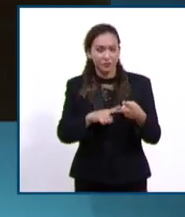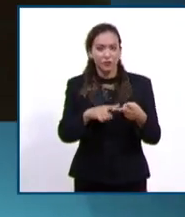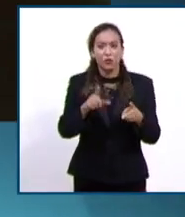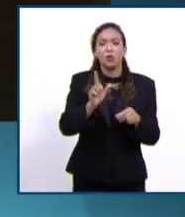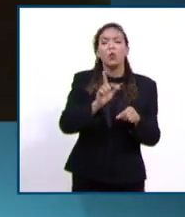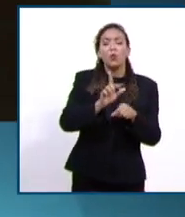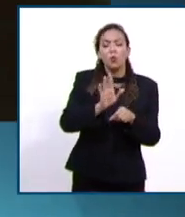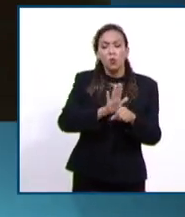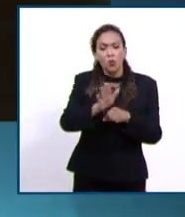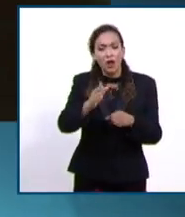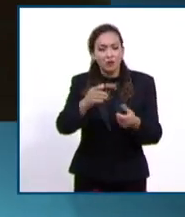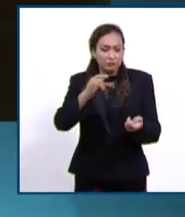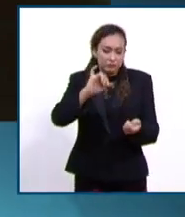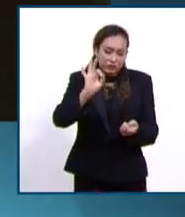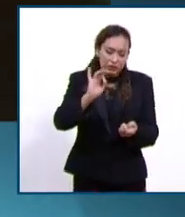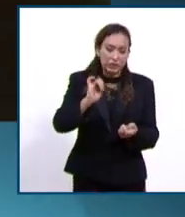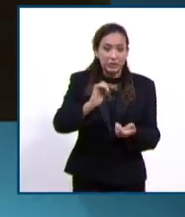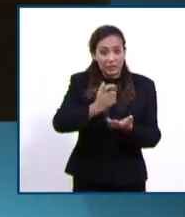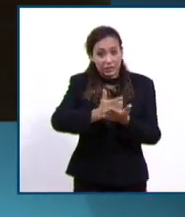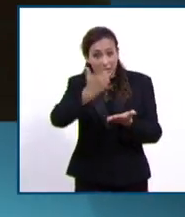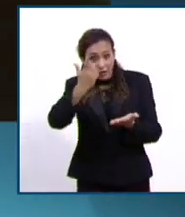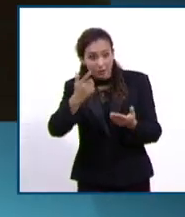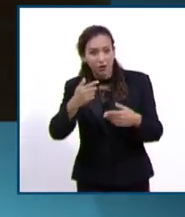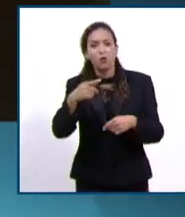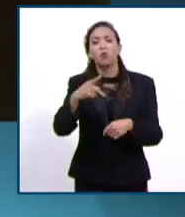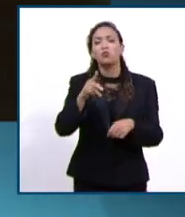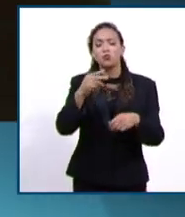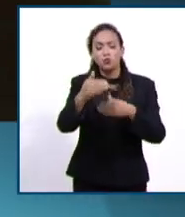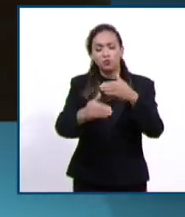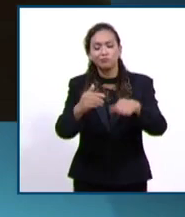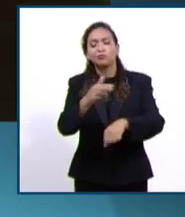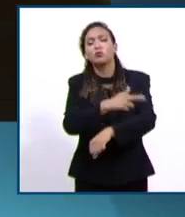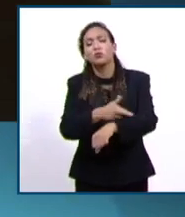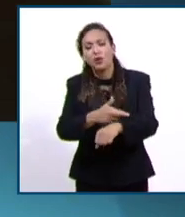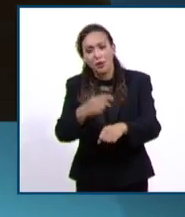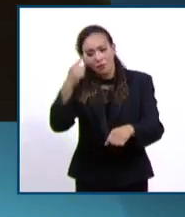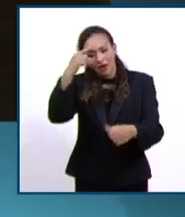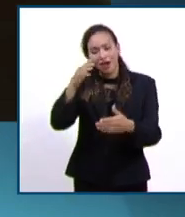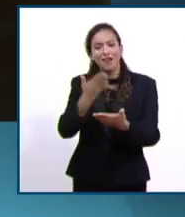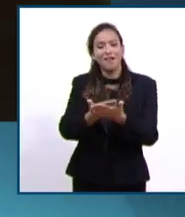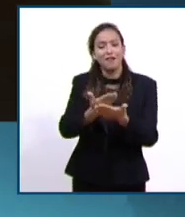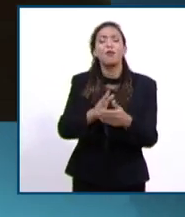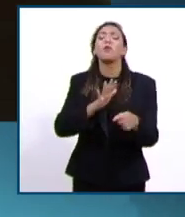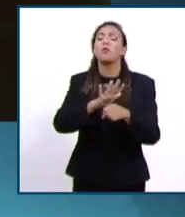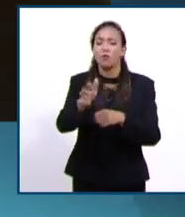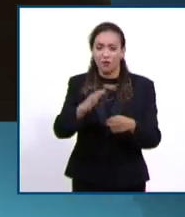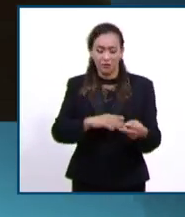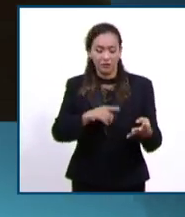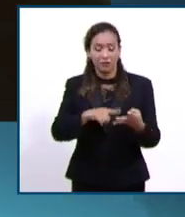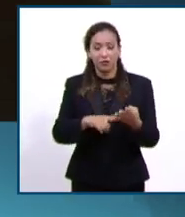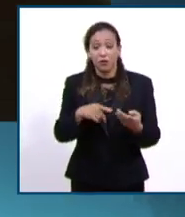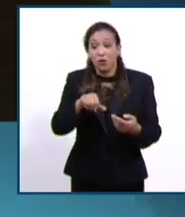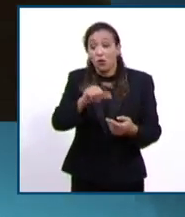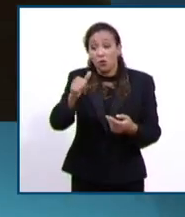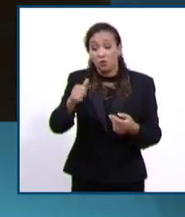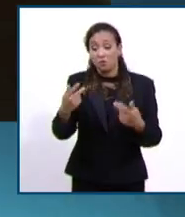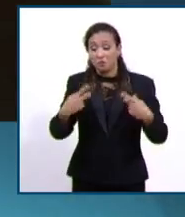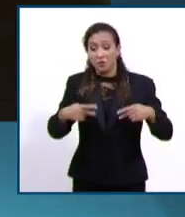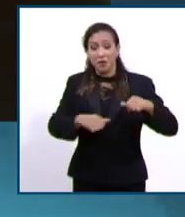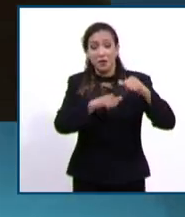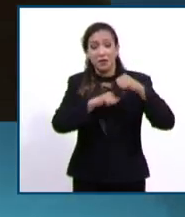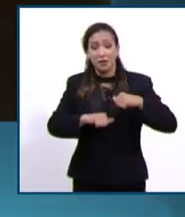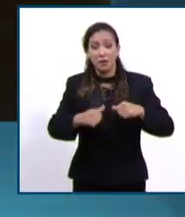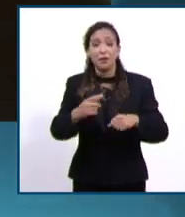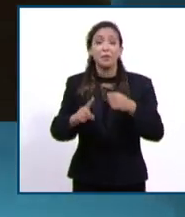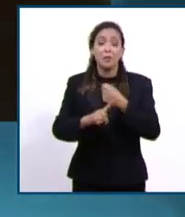no graves, en tercer lugar, el procedimiento para fincarlas, en cuarto lugar, qué autoridad sustanciará y resolverá